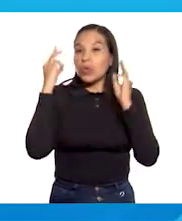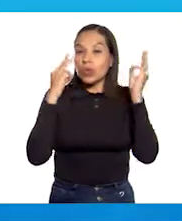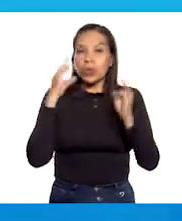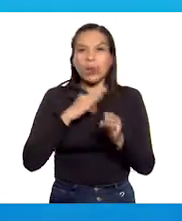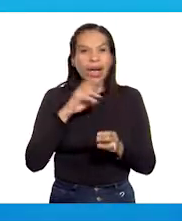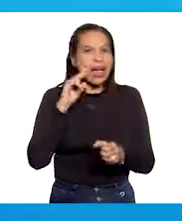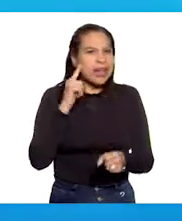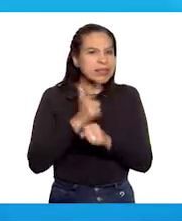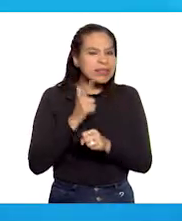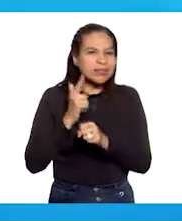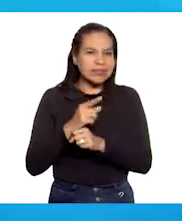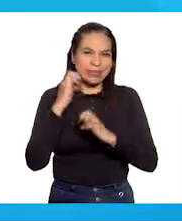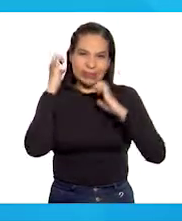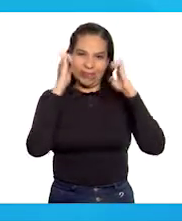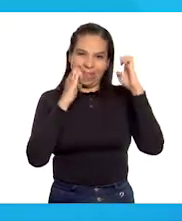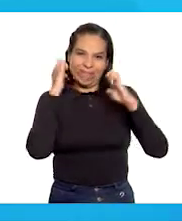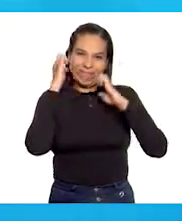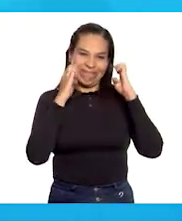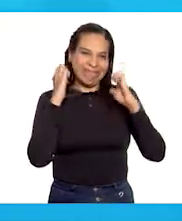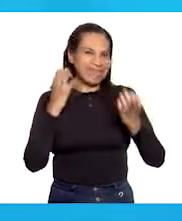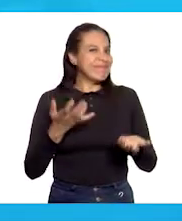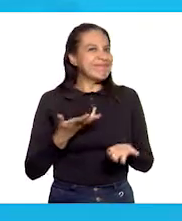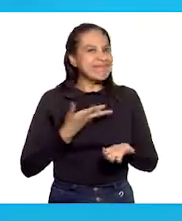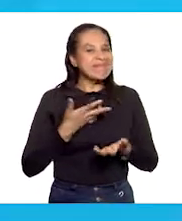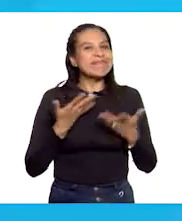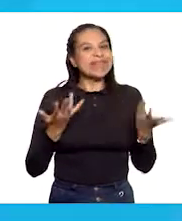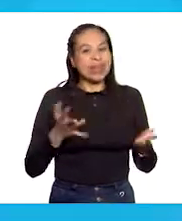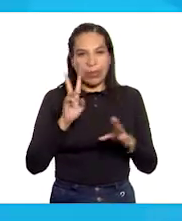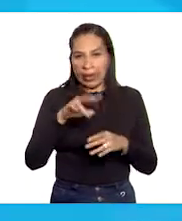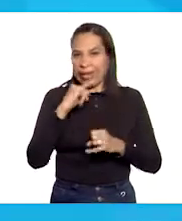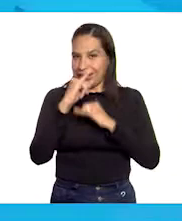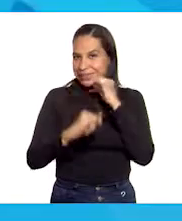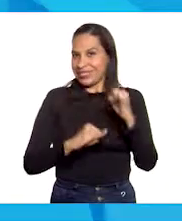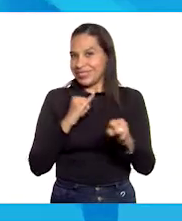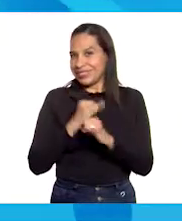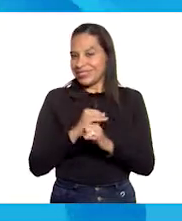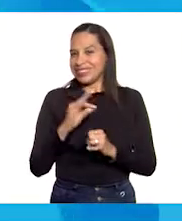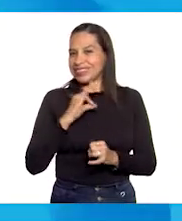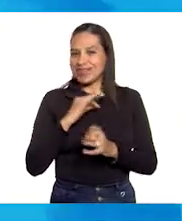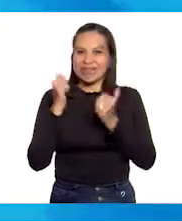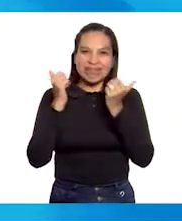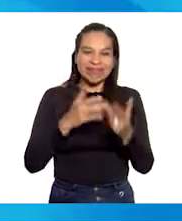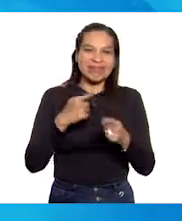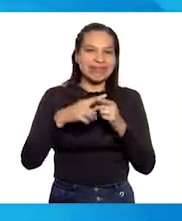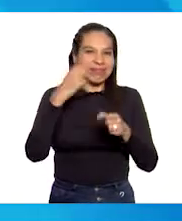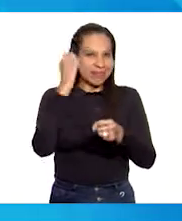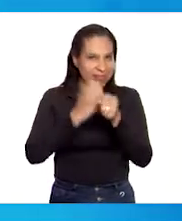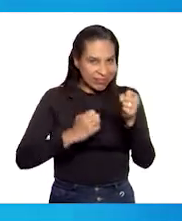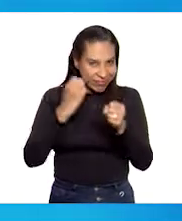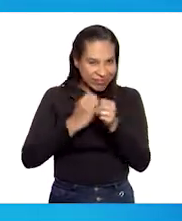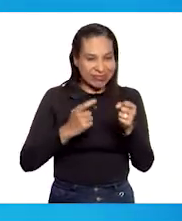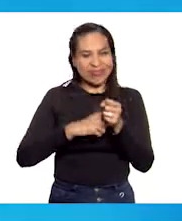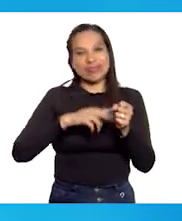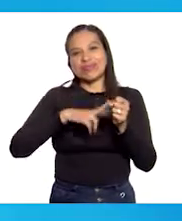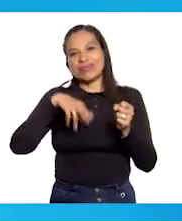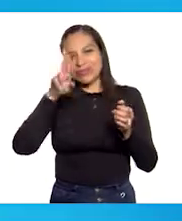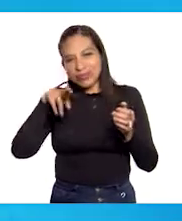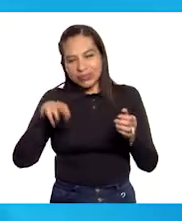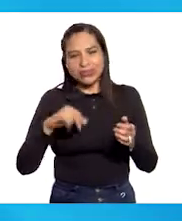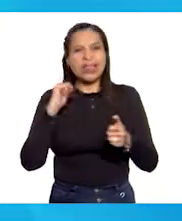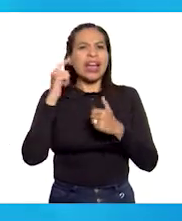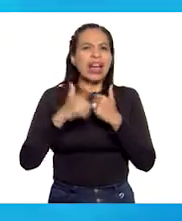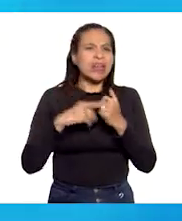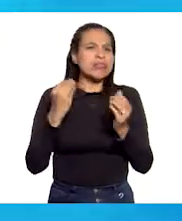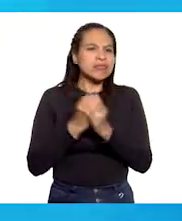podemos encontrar exposiciones que son internacionales, que pueden traer tanto esculturas, pinturas o algún